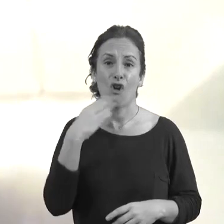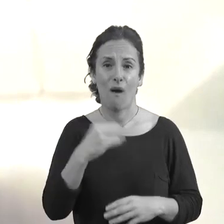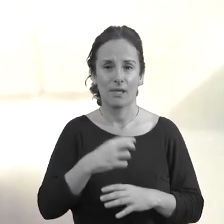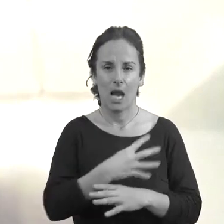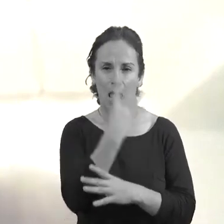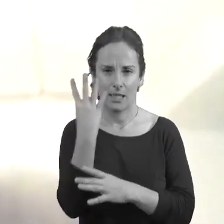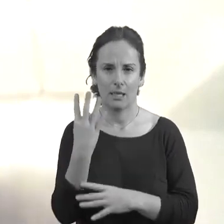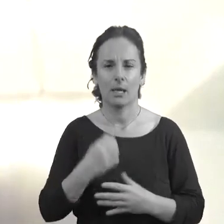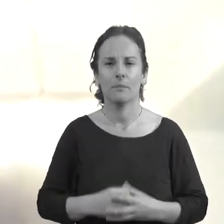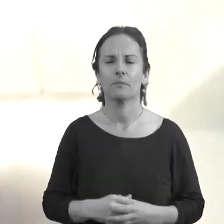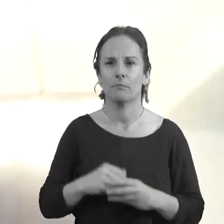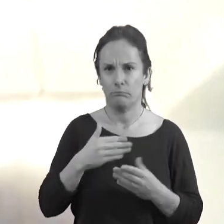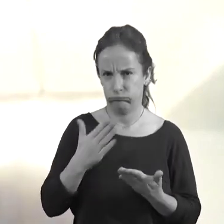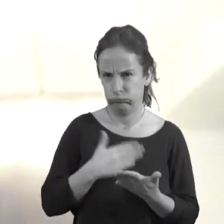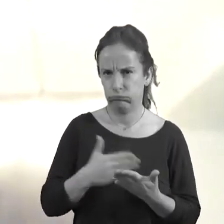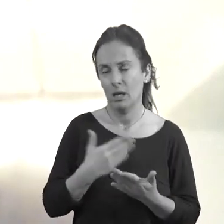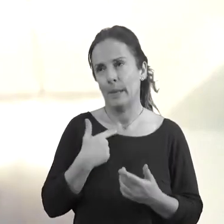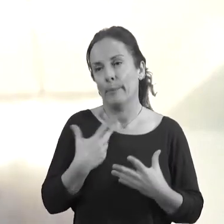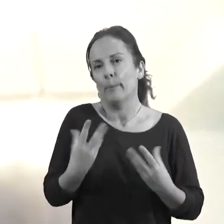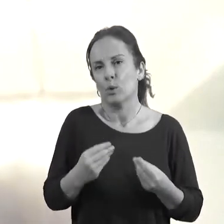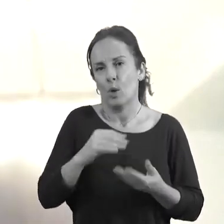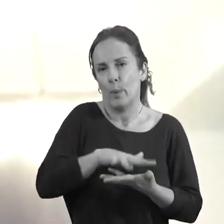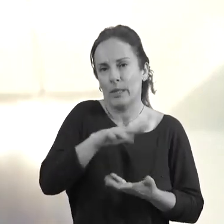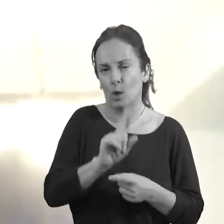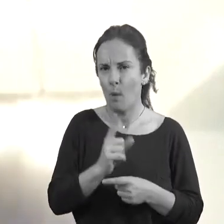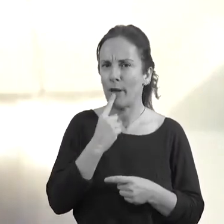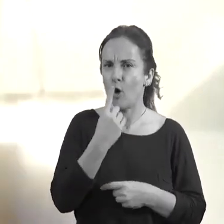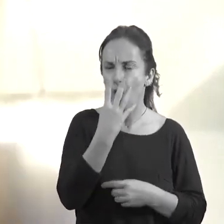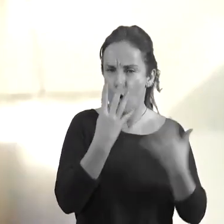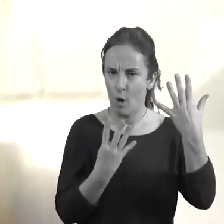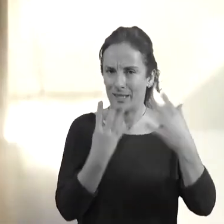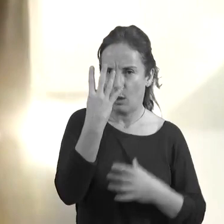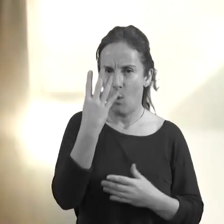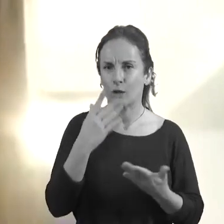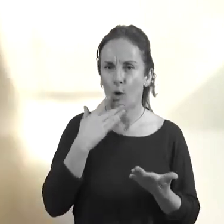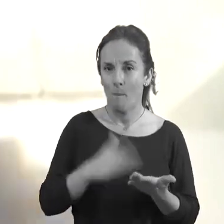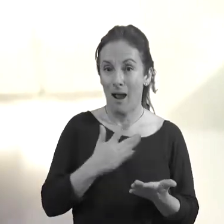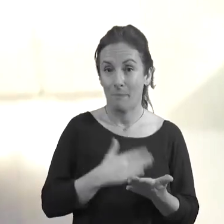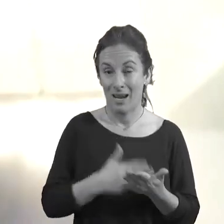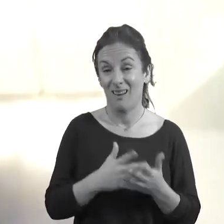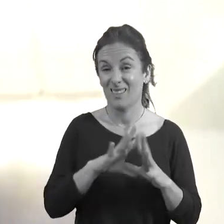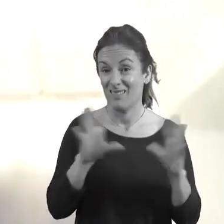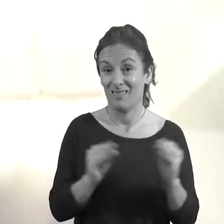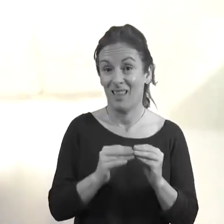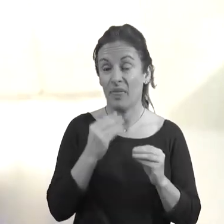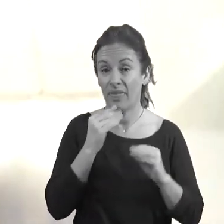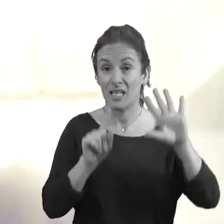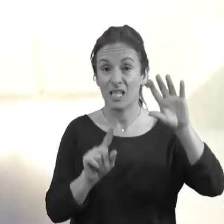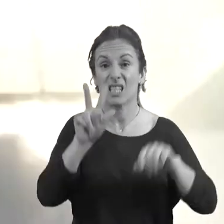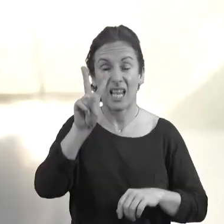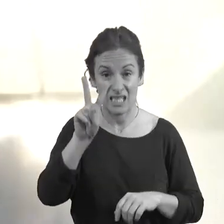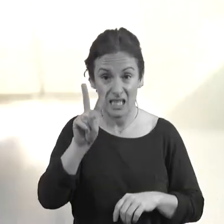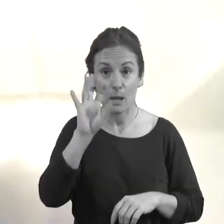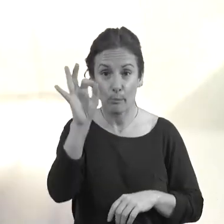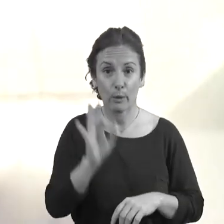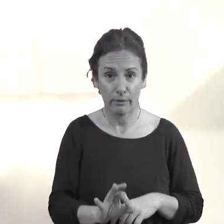era muy grande, pero bueno, eran 94 jóvenes, ¿no?, que contestaron, y decían el 67% han sentido discriminación por el